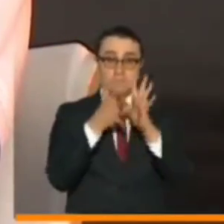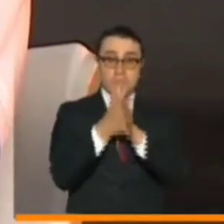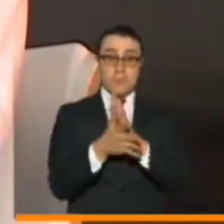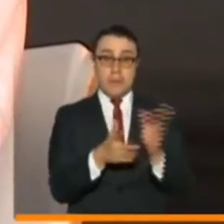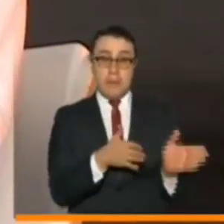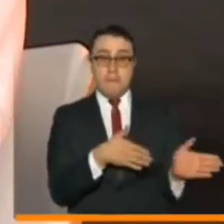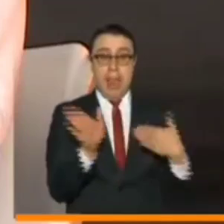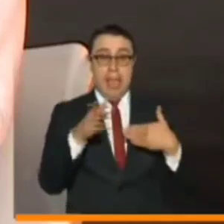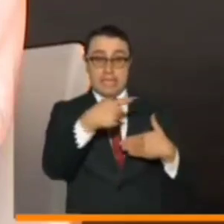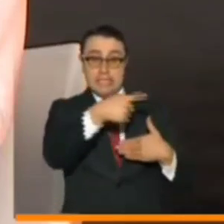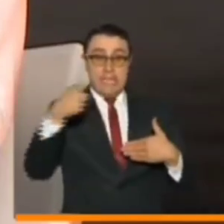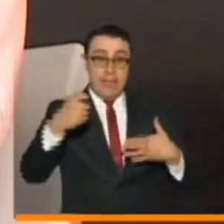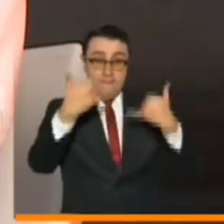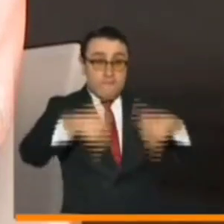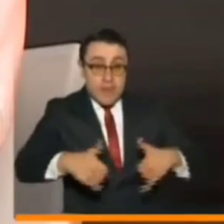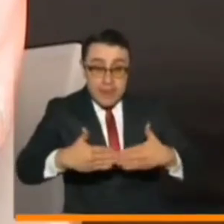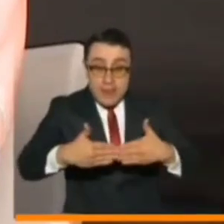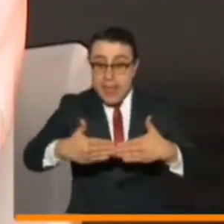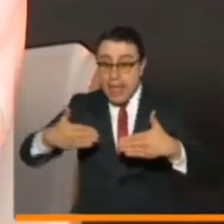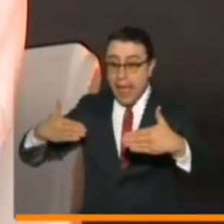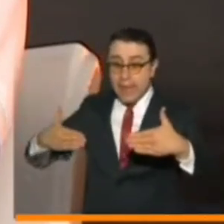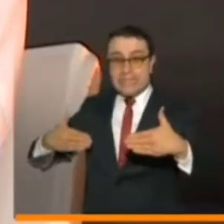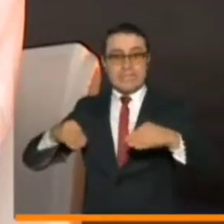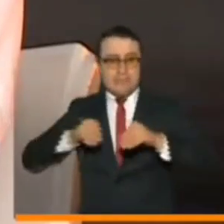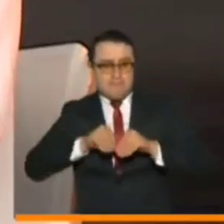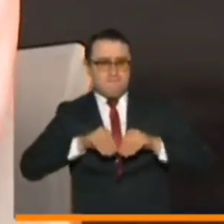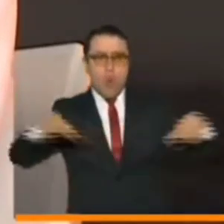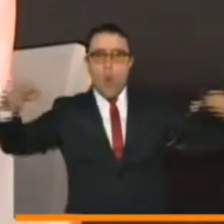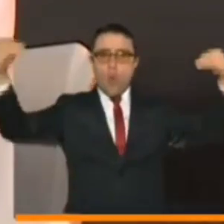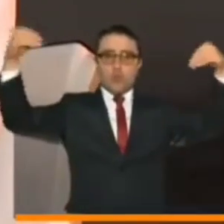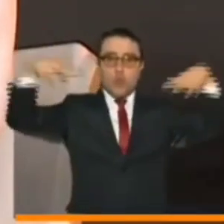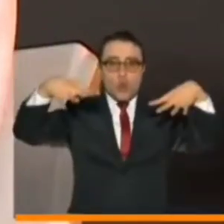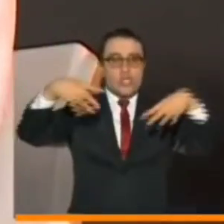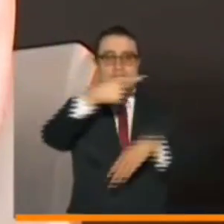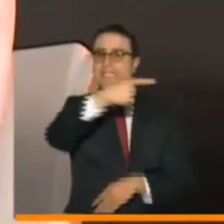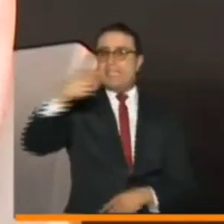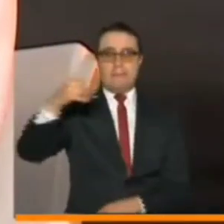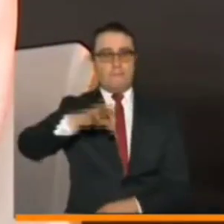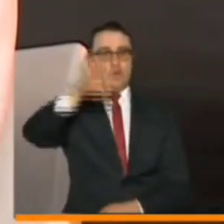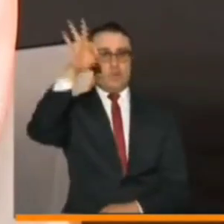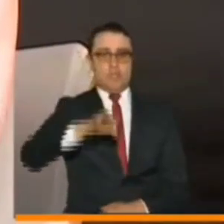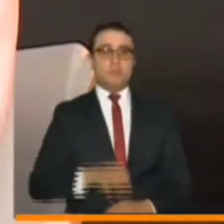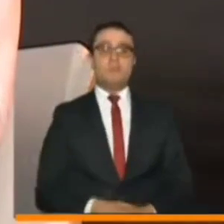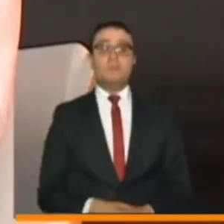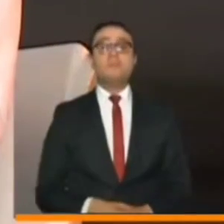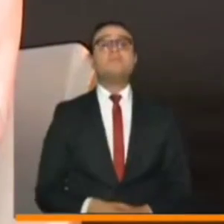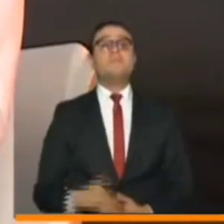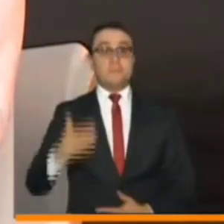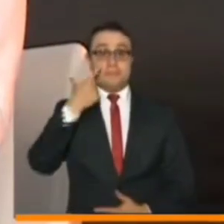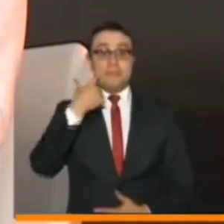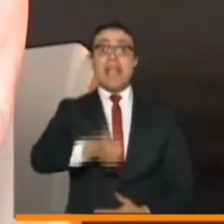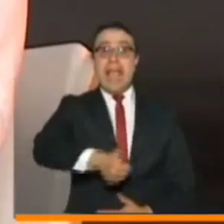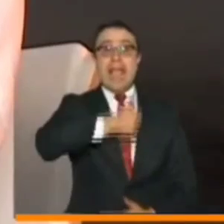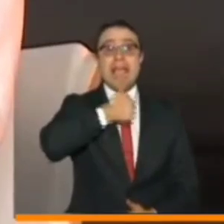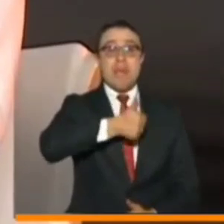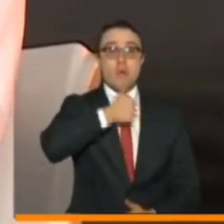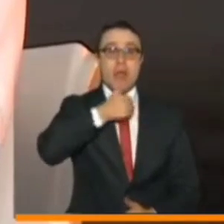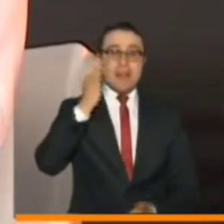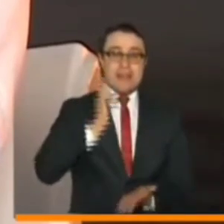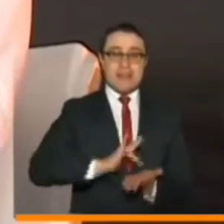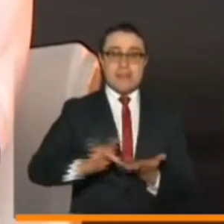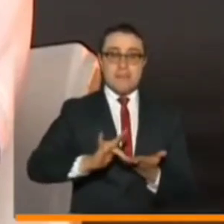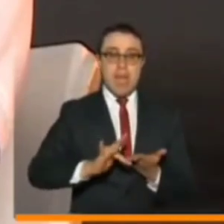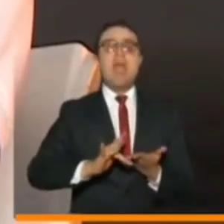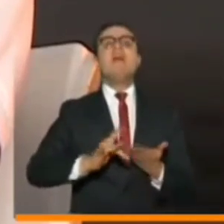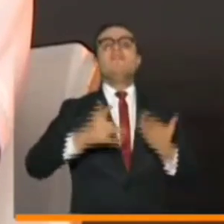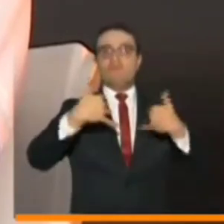100 tenga 100% de cobertura. En agua, en agua también, presidente, ya tenemos